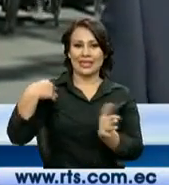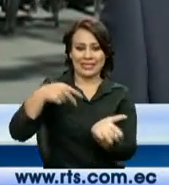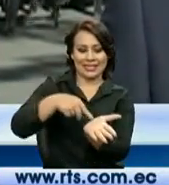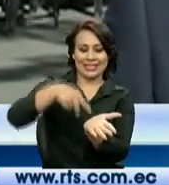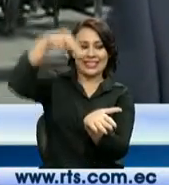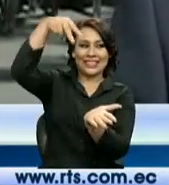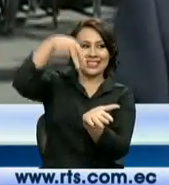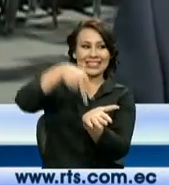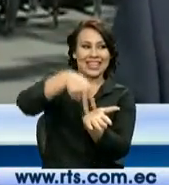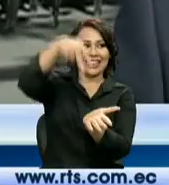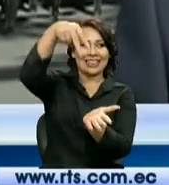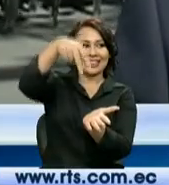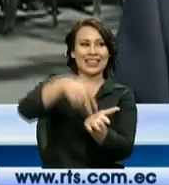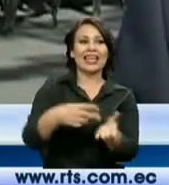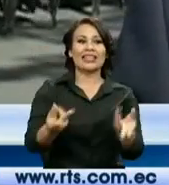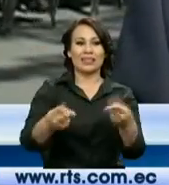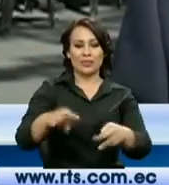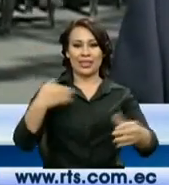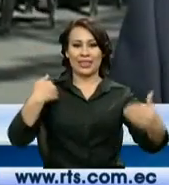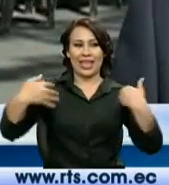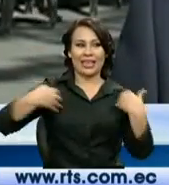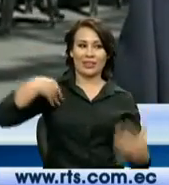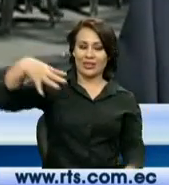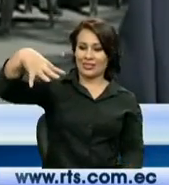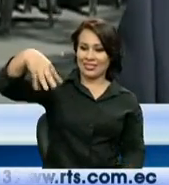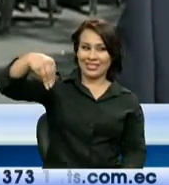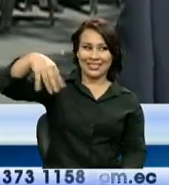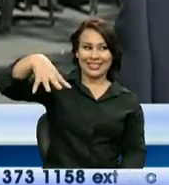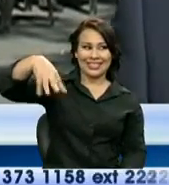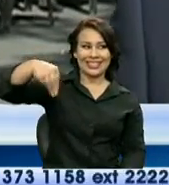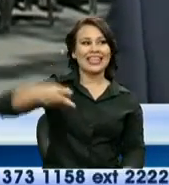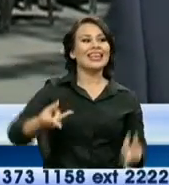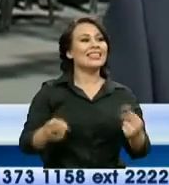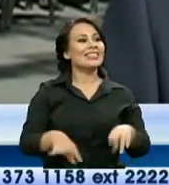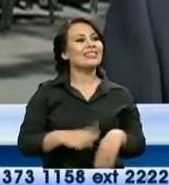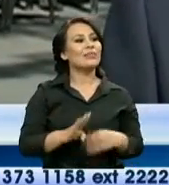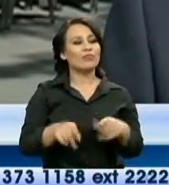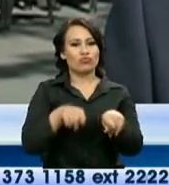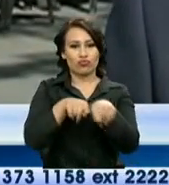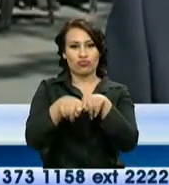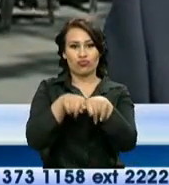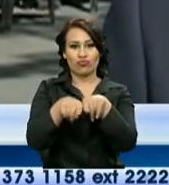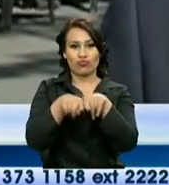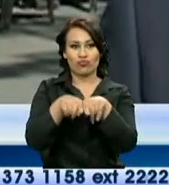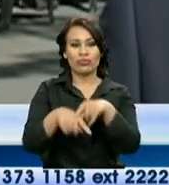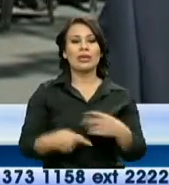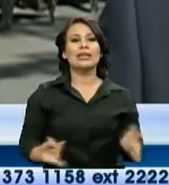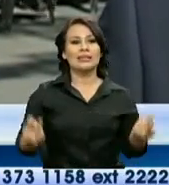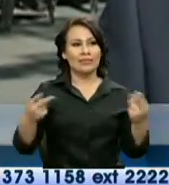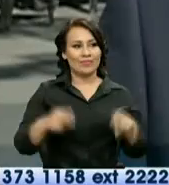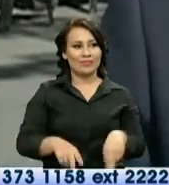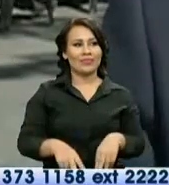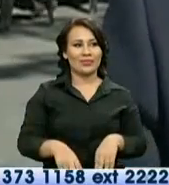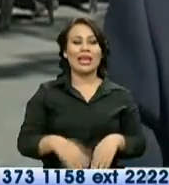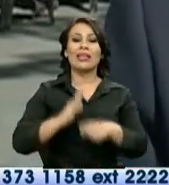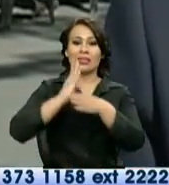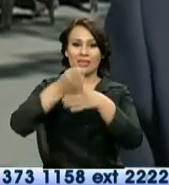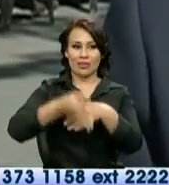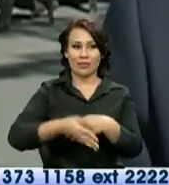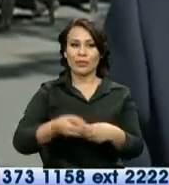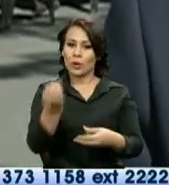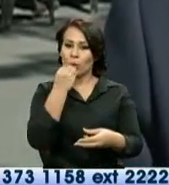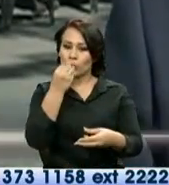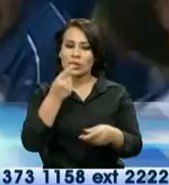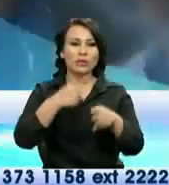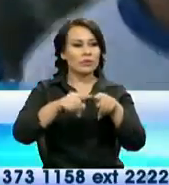haber obras de teatro, títeres, concursos. Y finalmente pues se les hará un agasajo a